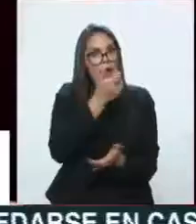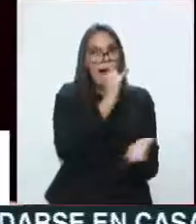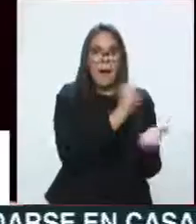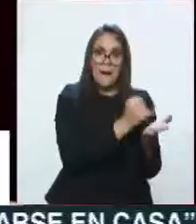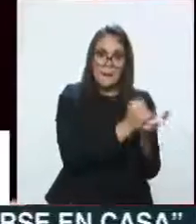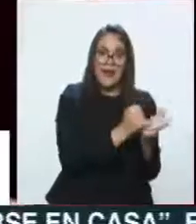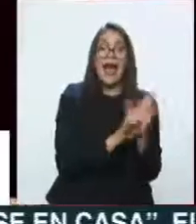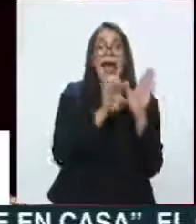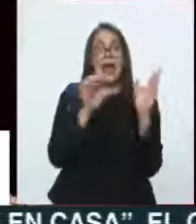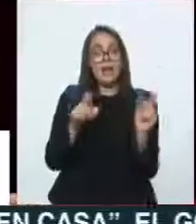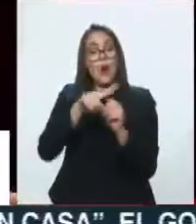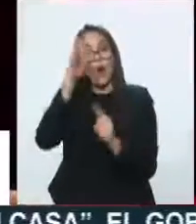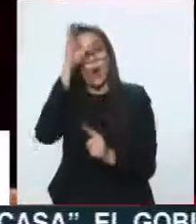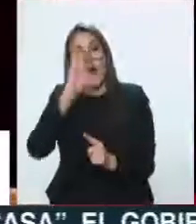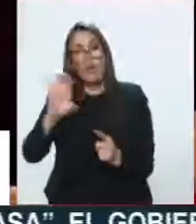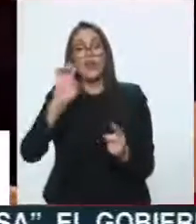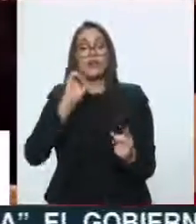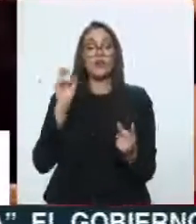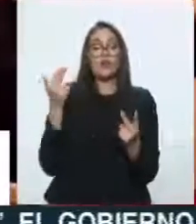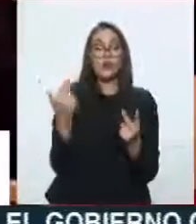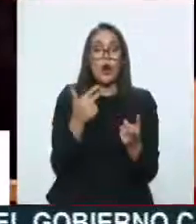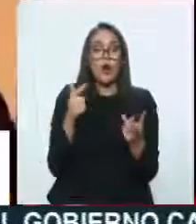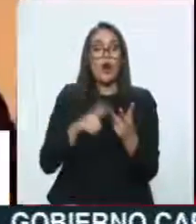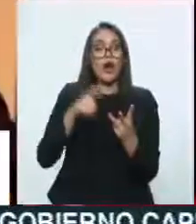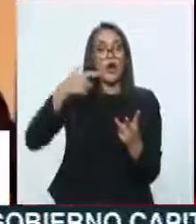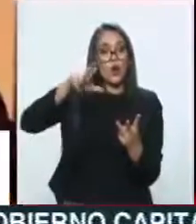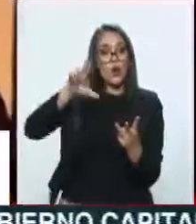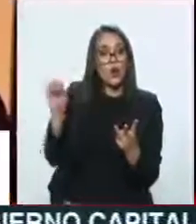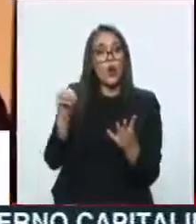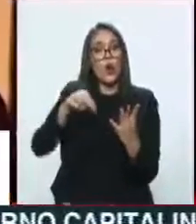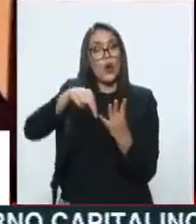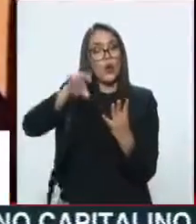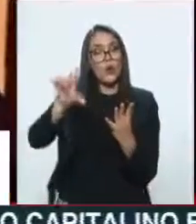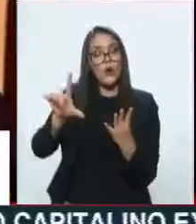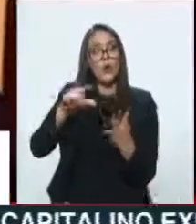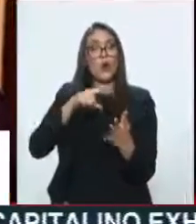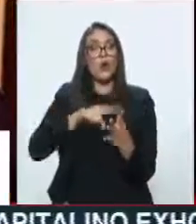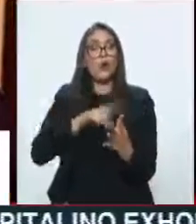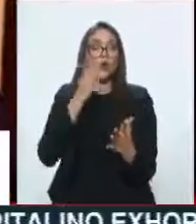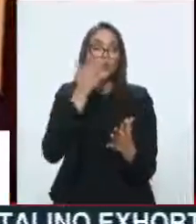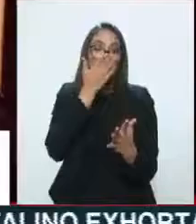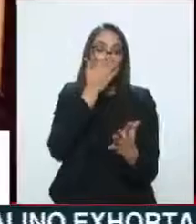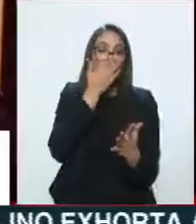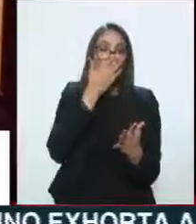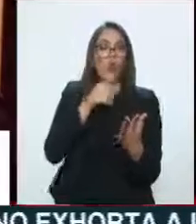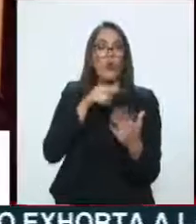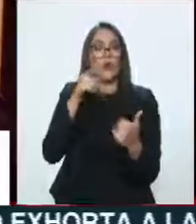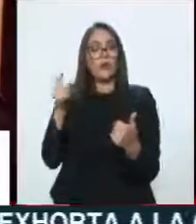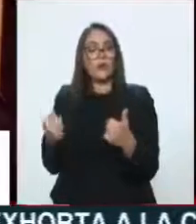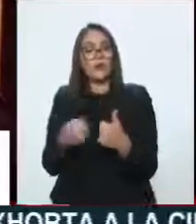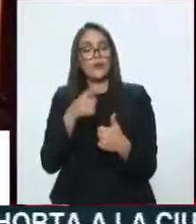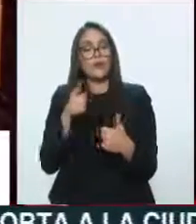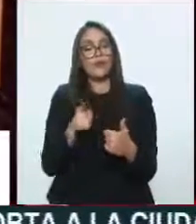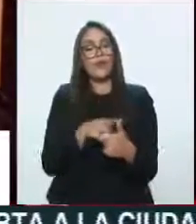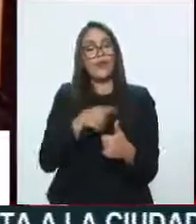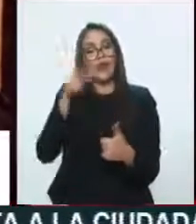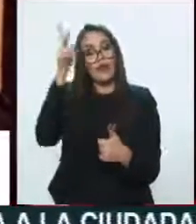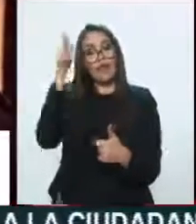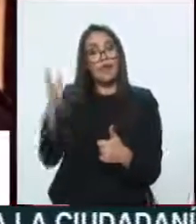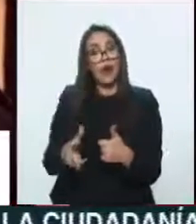Coahuila, Chihuahua, Quintana Roo, Nuevo León, Sonora, Durango, se han endeudado más allá